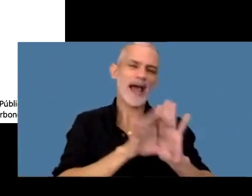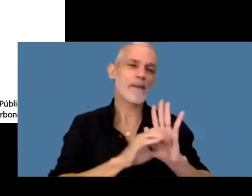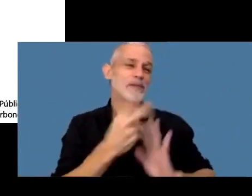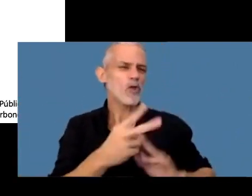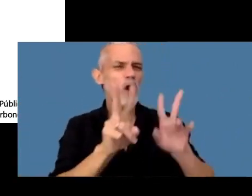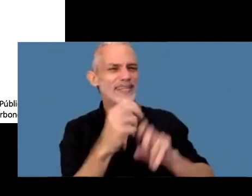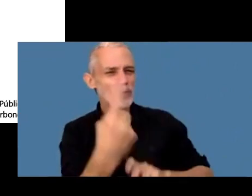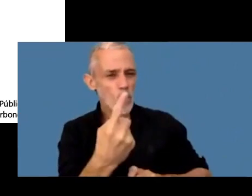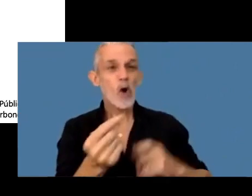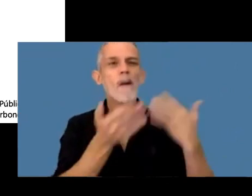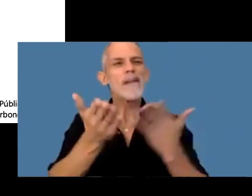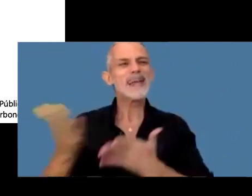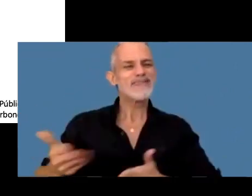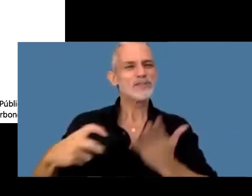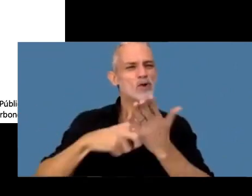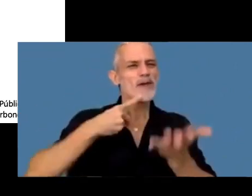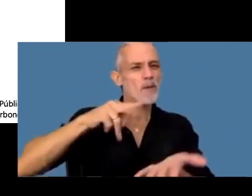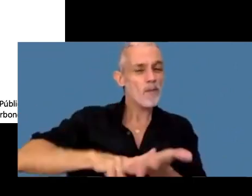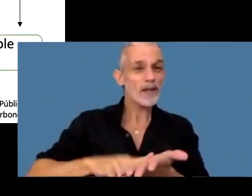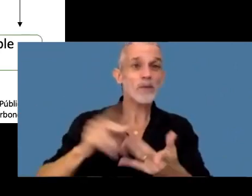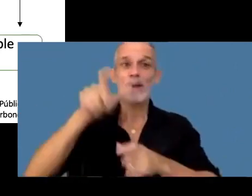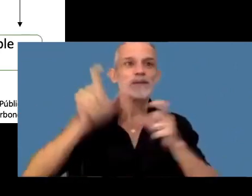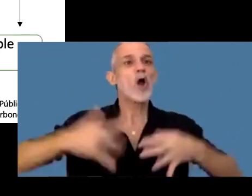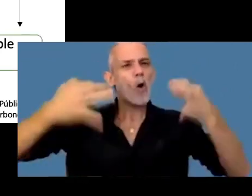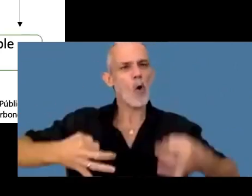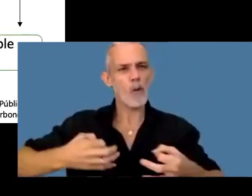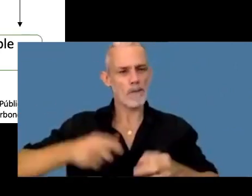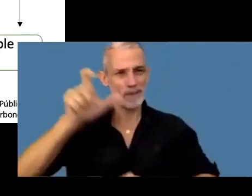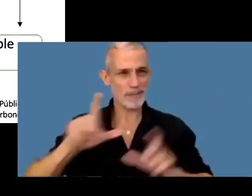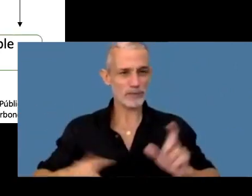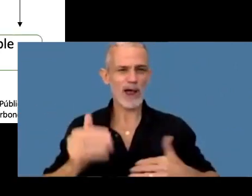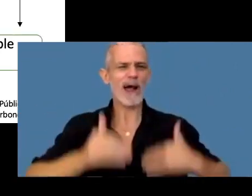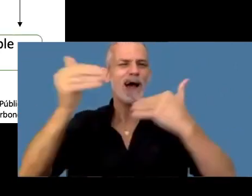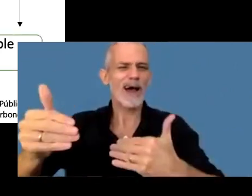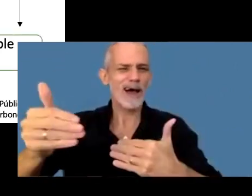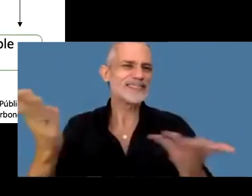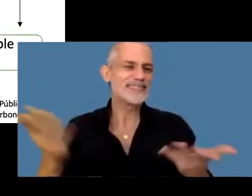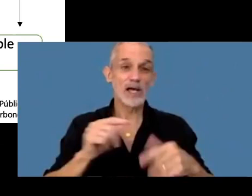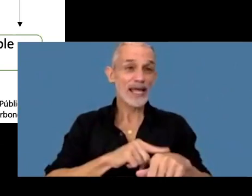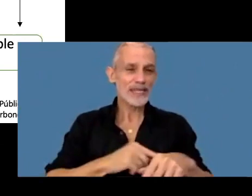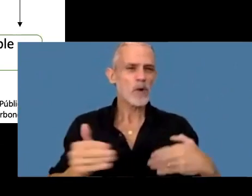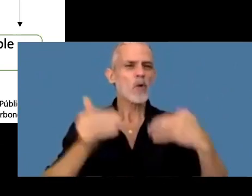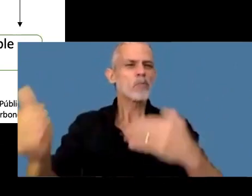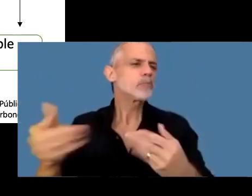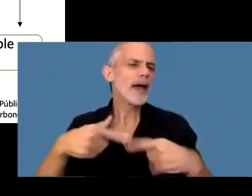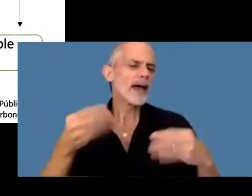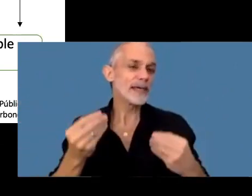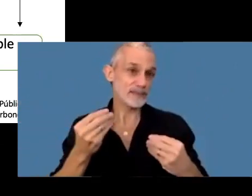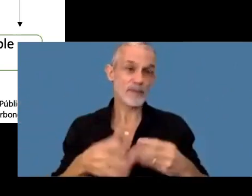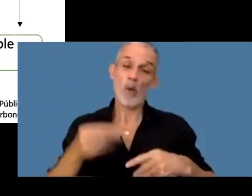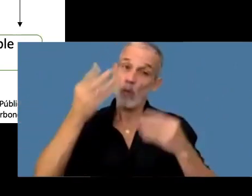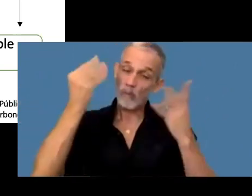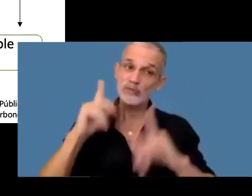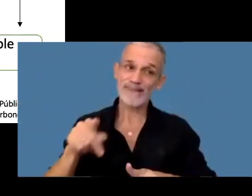beneficios fiscales para contribuyentes que sean cumplidores. Y bueno, el diferimiento básicamente tiene que ver con que muchas veces,